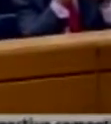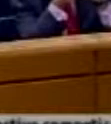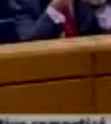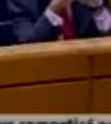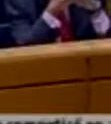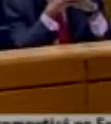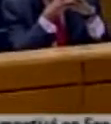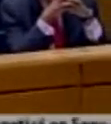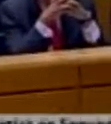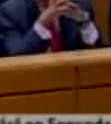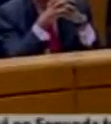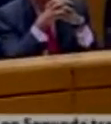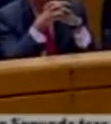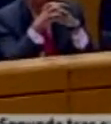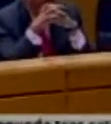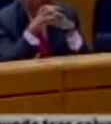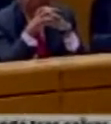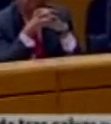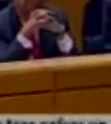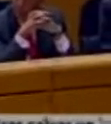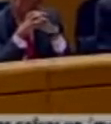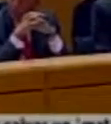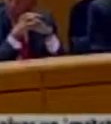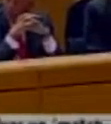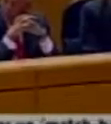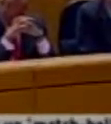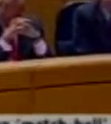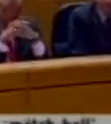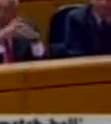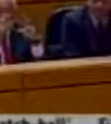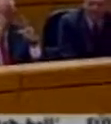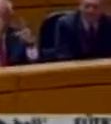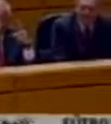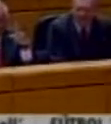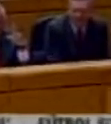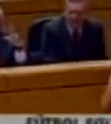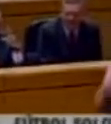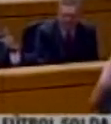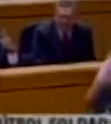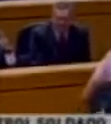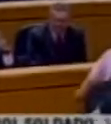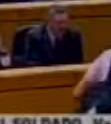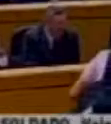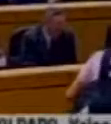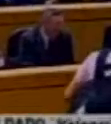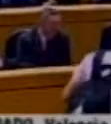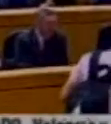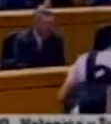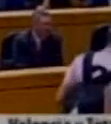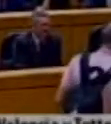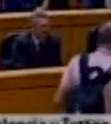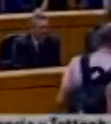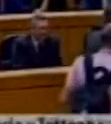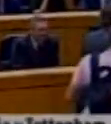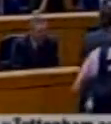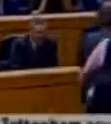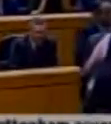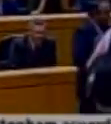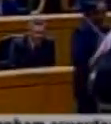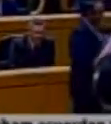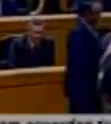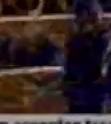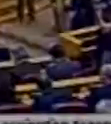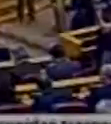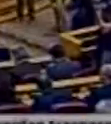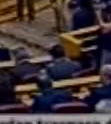Gobierno no tiene límite de tiempo en sus intervenciones. En cuanto a los grupos parlamentarios, pues cada uno tendrá 25 minutos para una primera